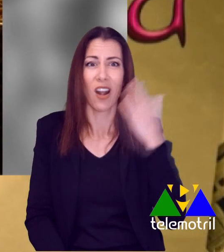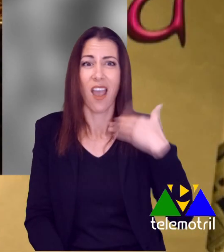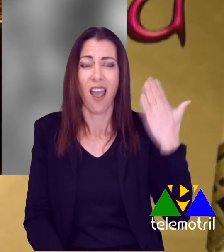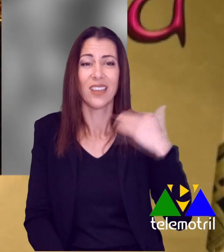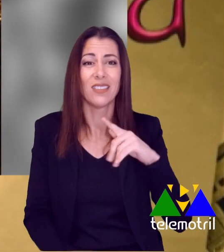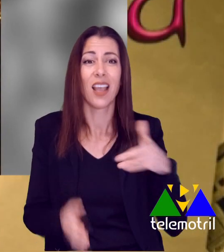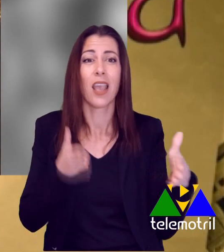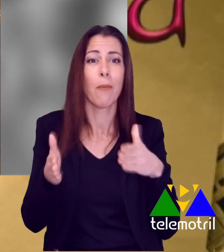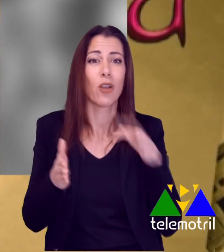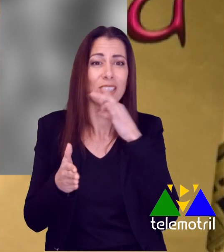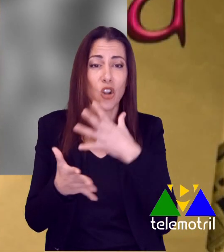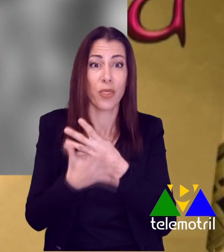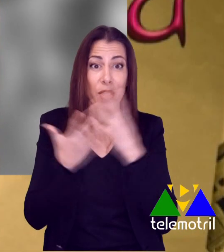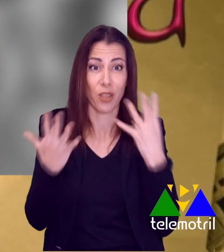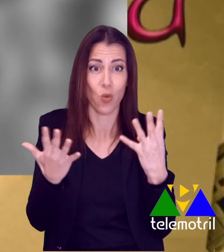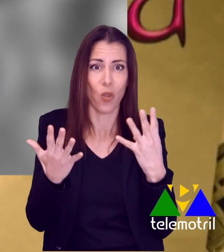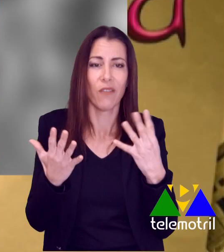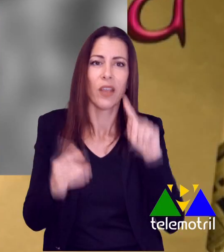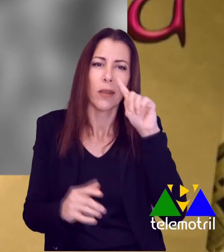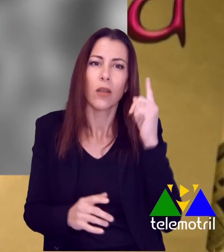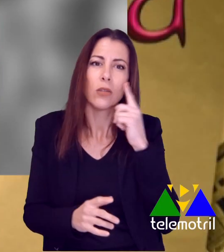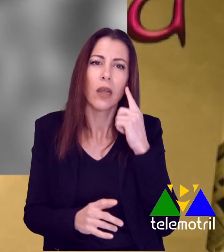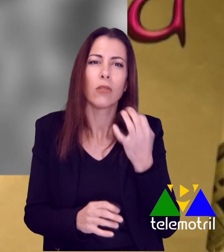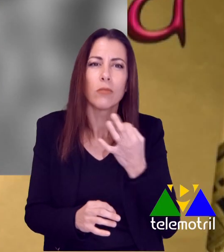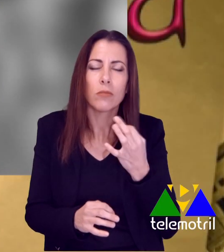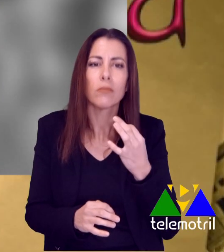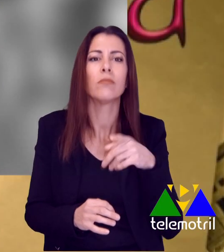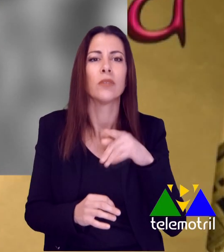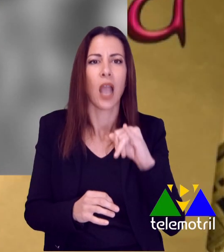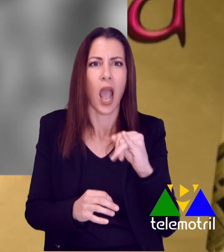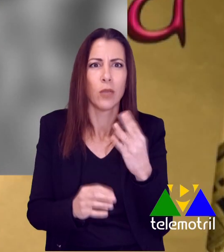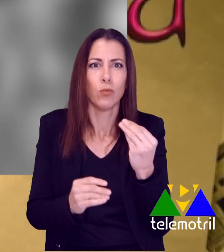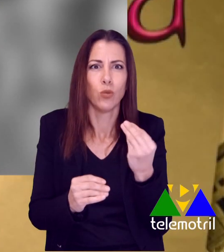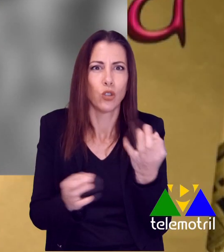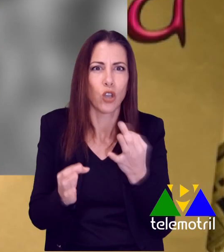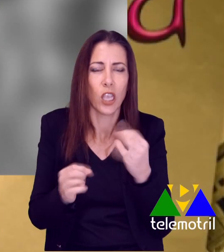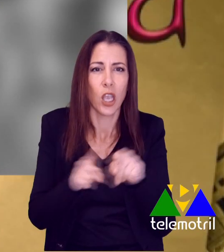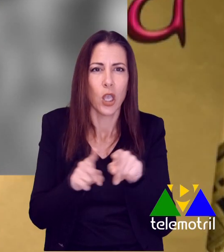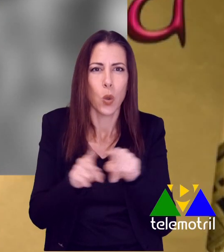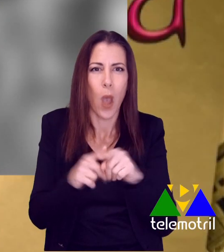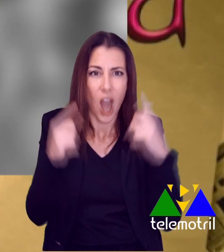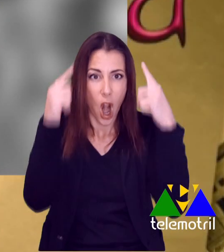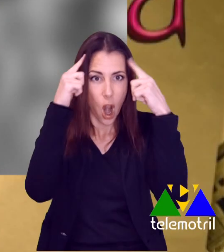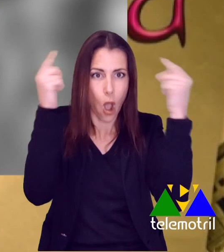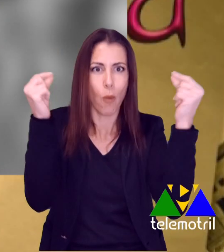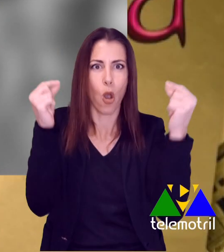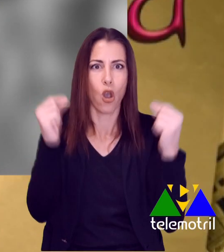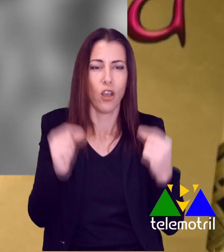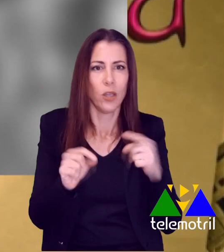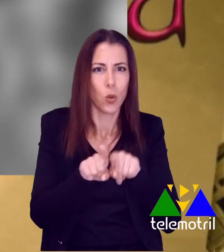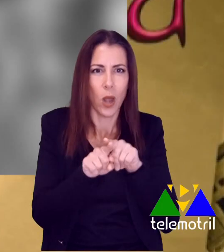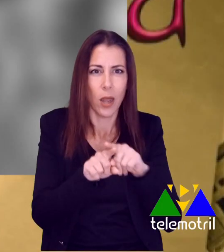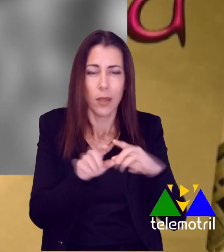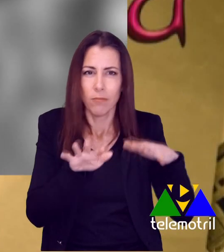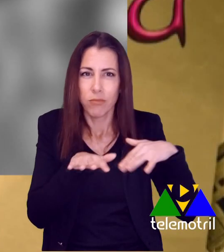del siglo XIX, pues iban por los Andes y se encontraron con una manada de lobos que los perseguían, ¿no? Y